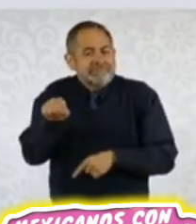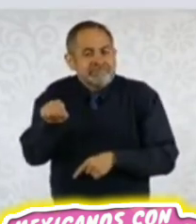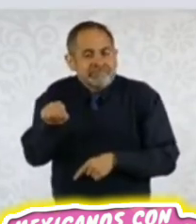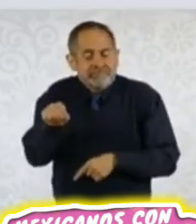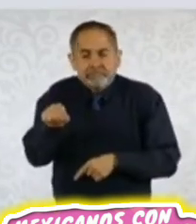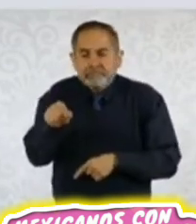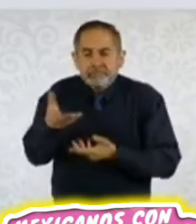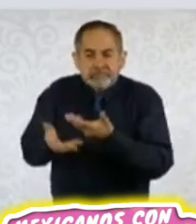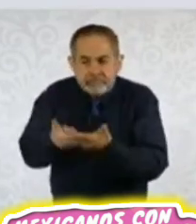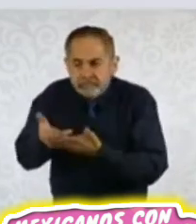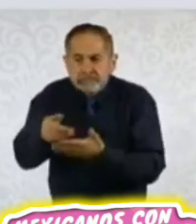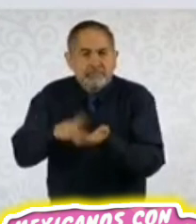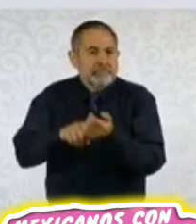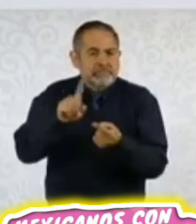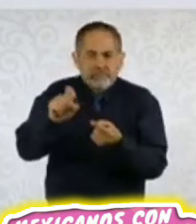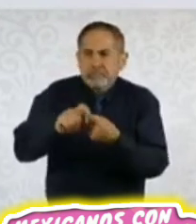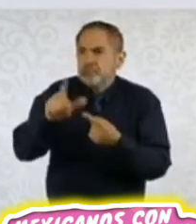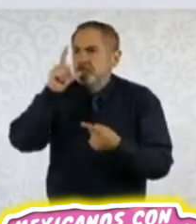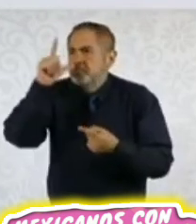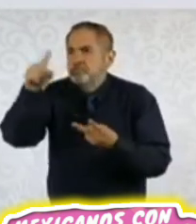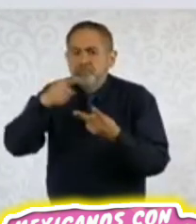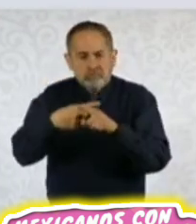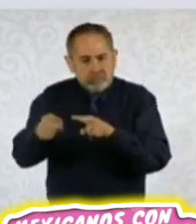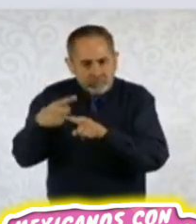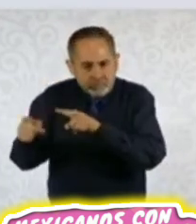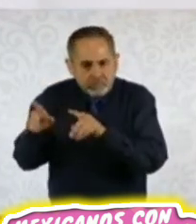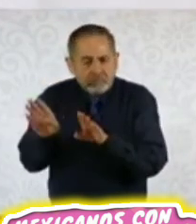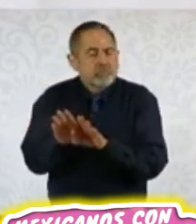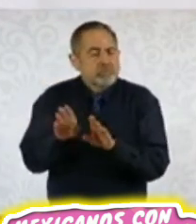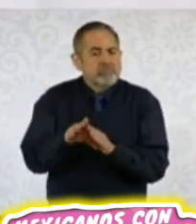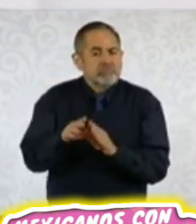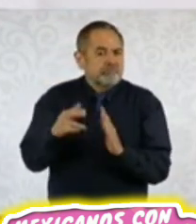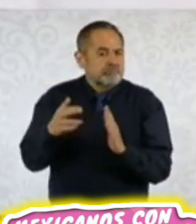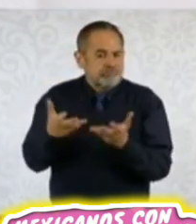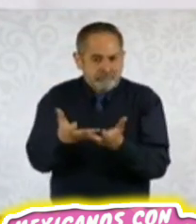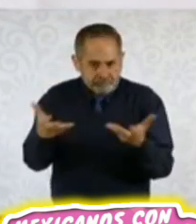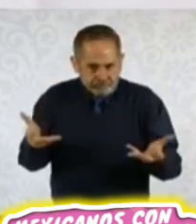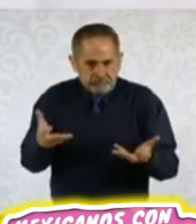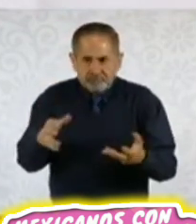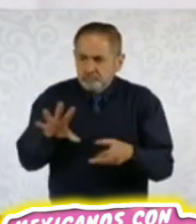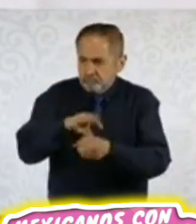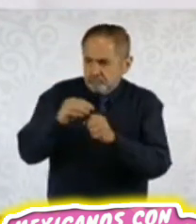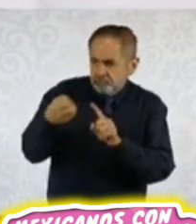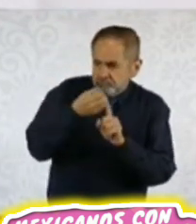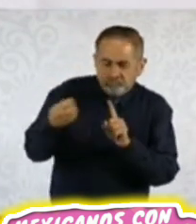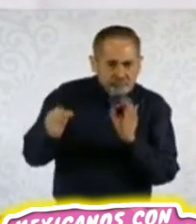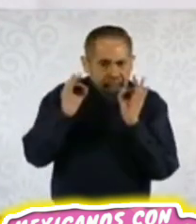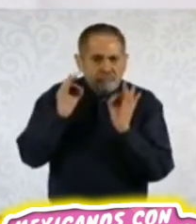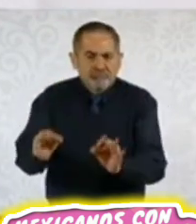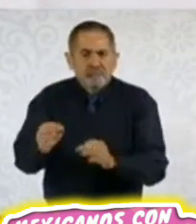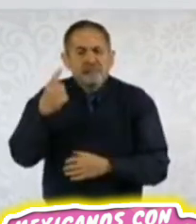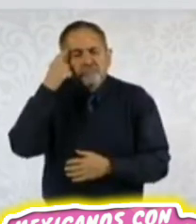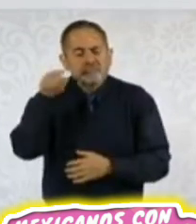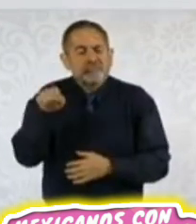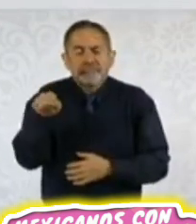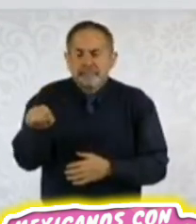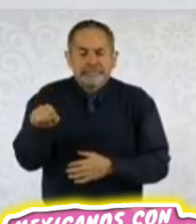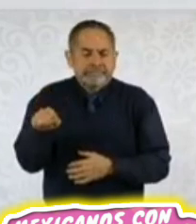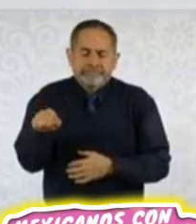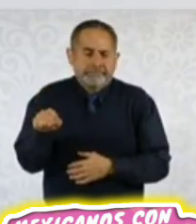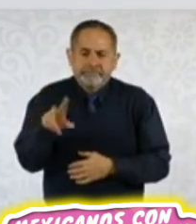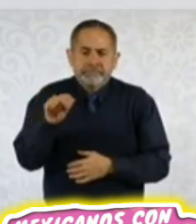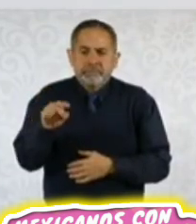de servicios, sino también de regularización y de ordenamiento, para que no represente pues